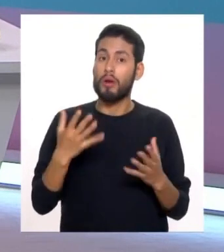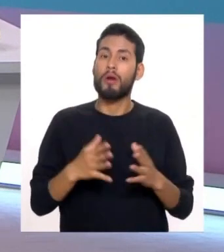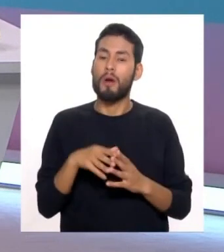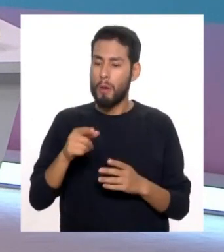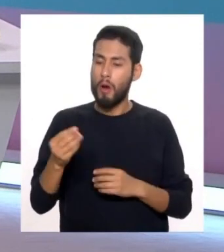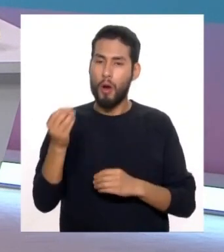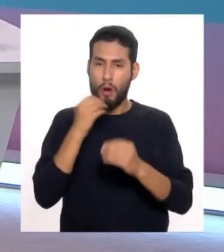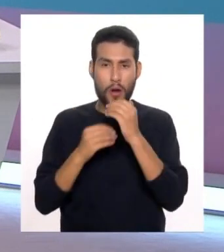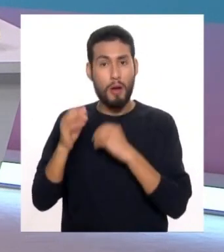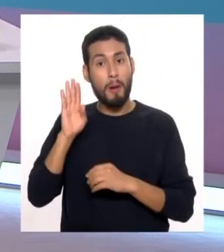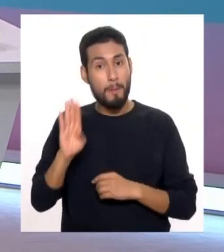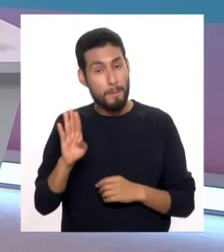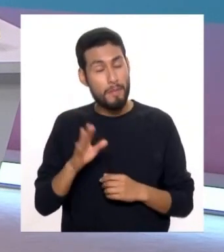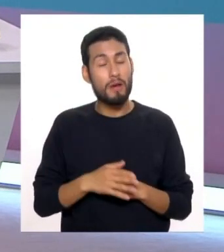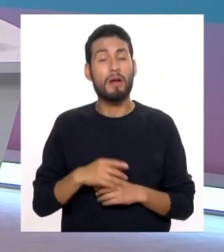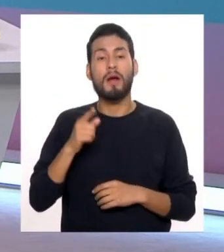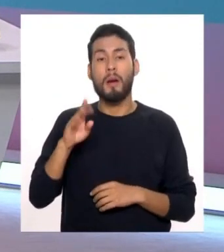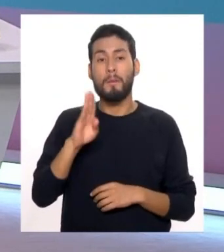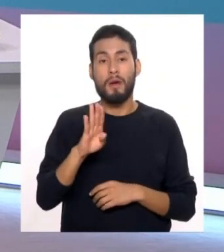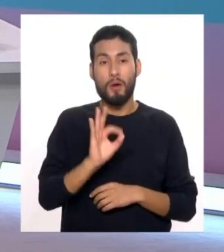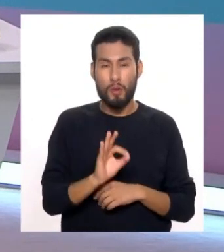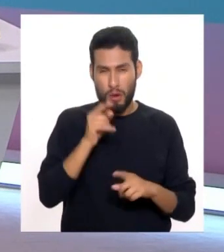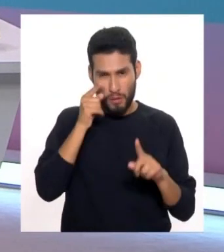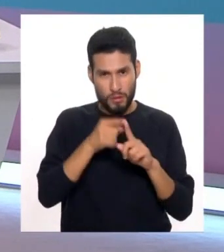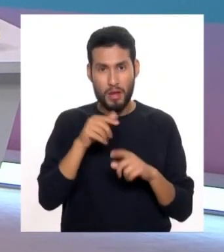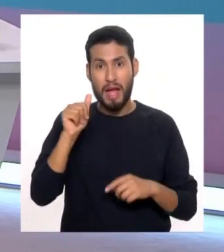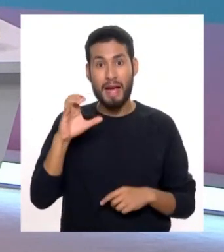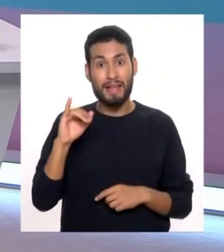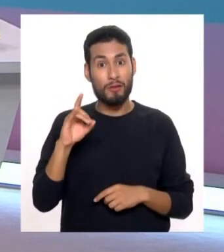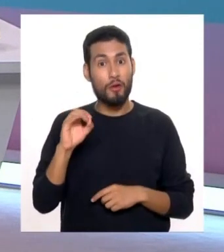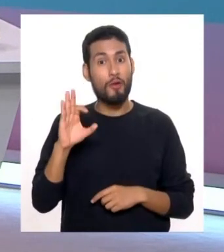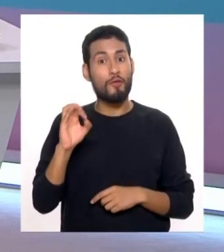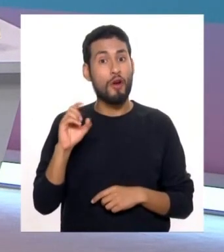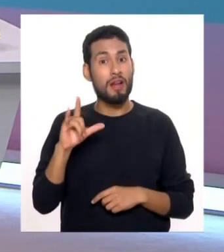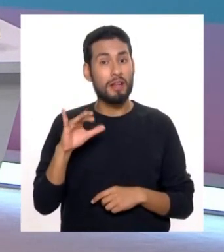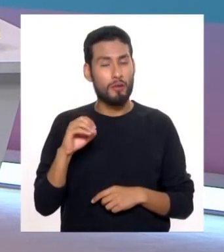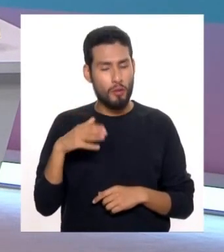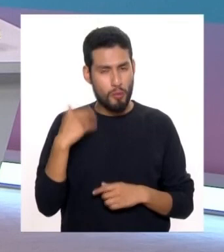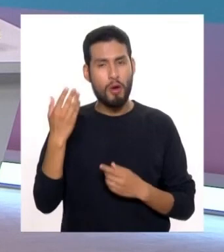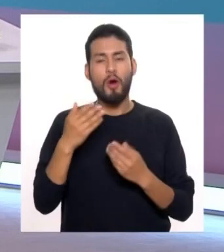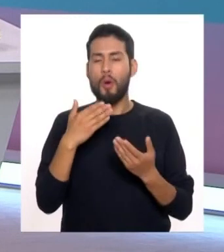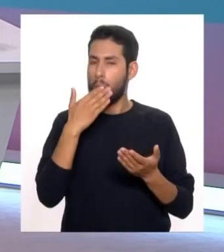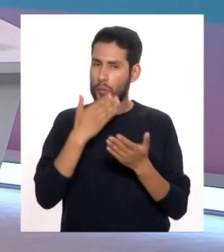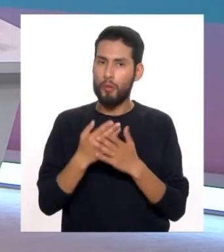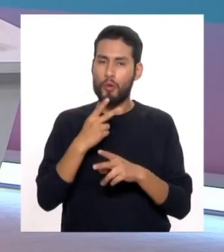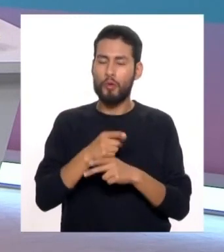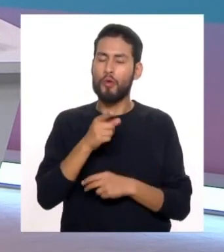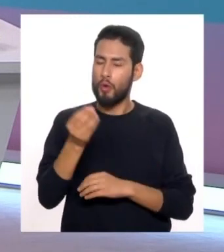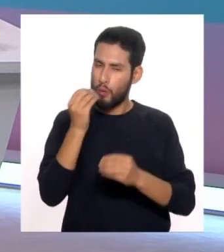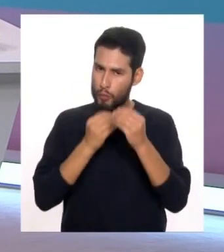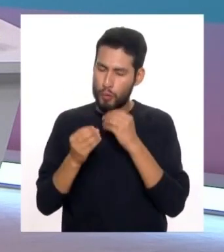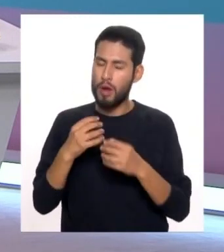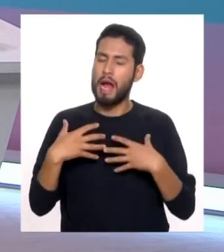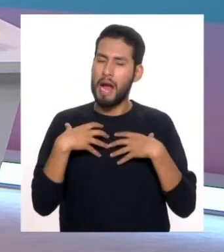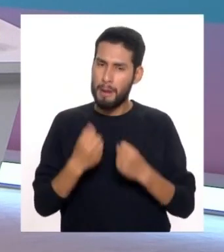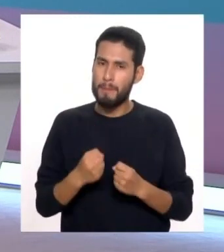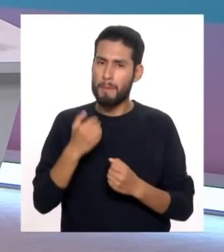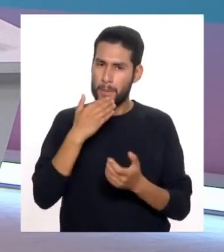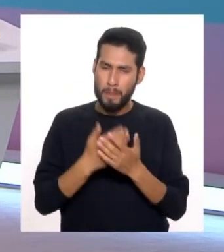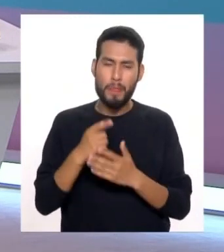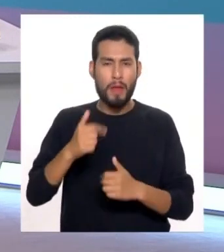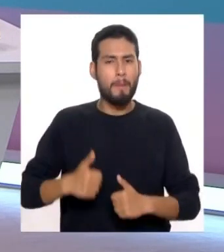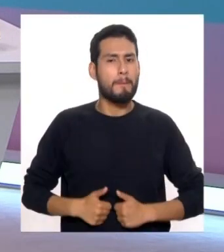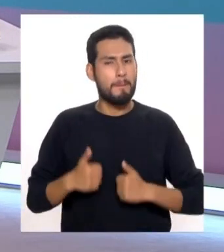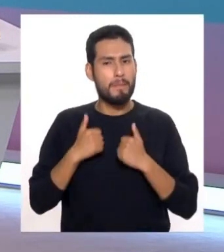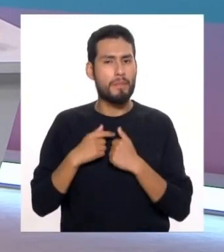B, toma la vitamina B9 específica, el ácido fólico, para que estés preparada. Cambia tu nutrición, cambia tus estilos de vida,